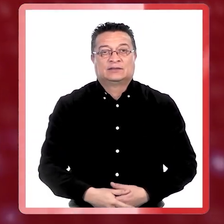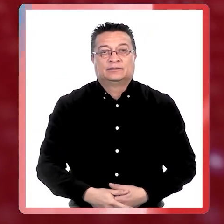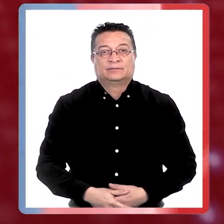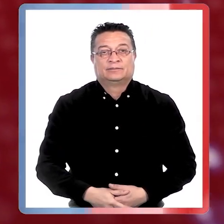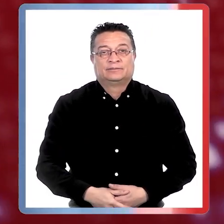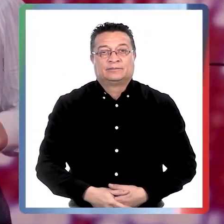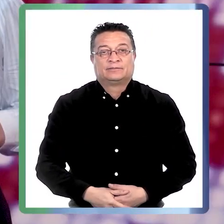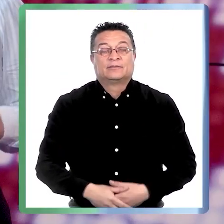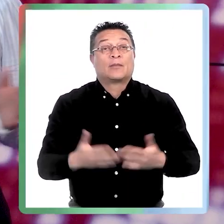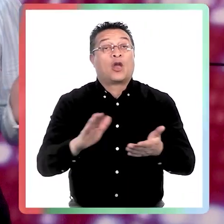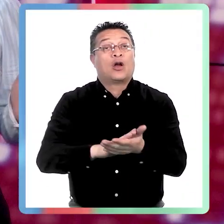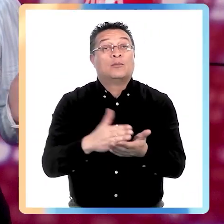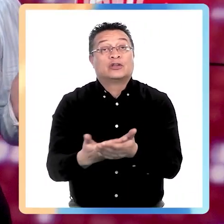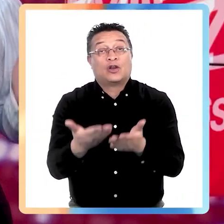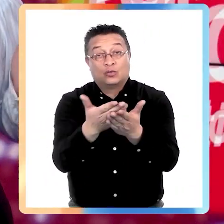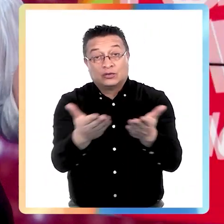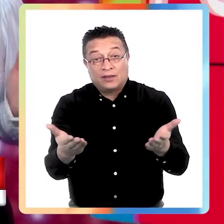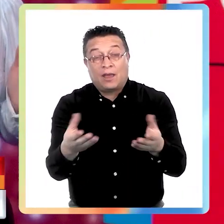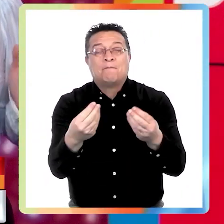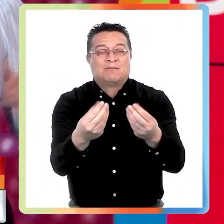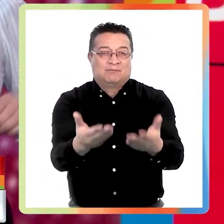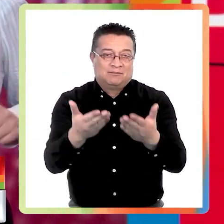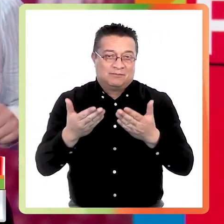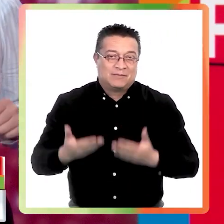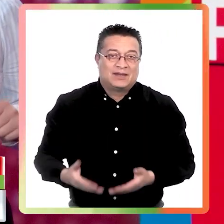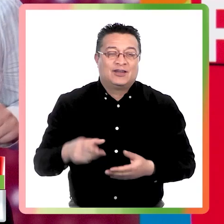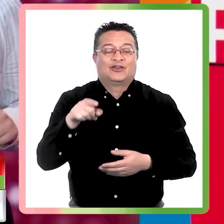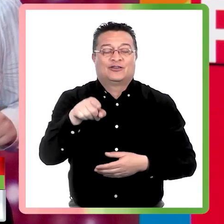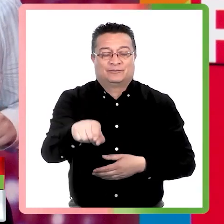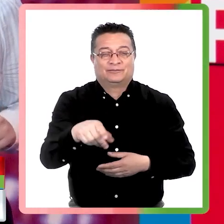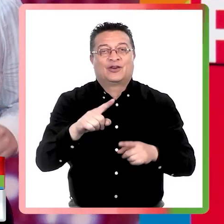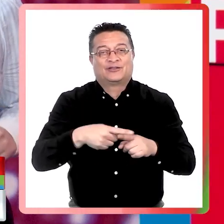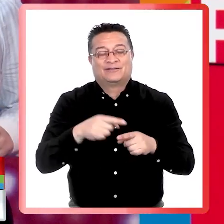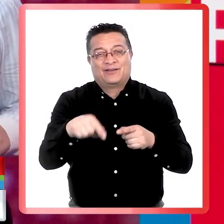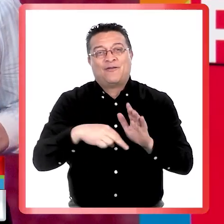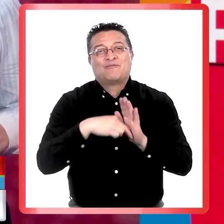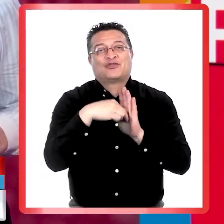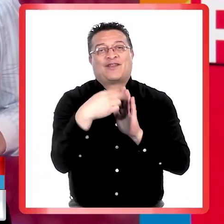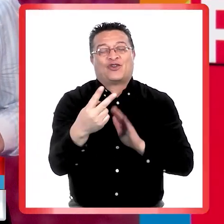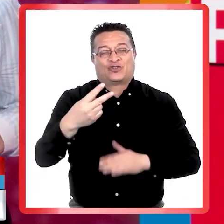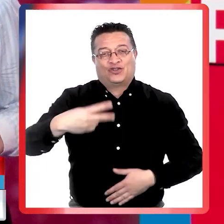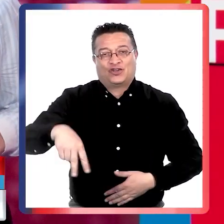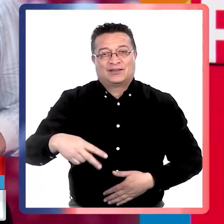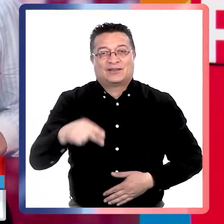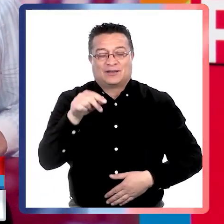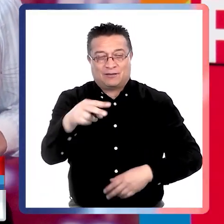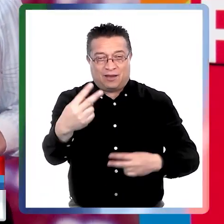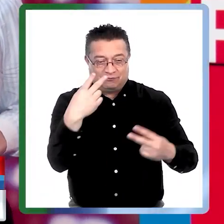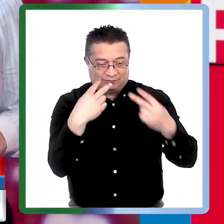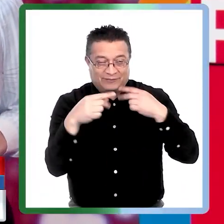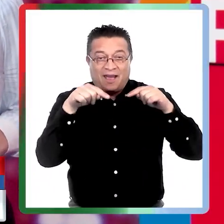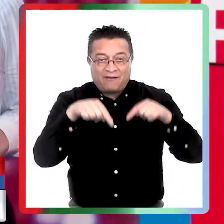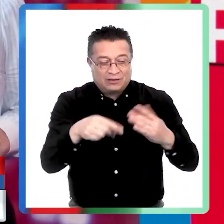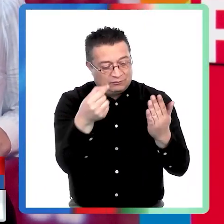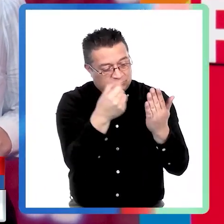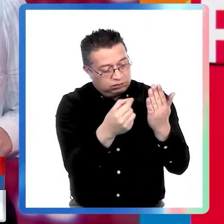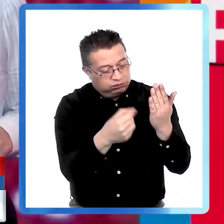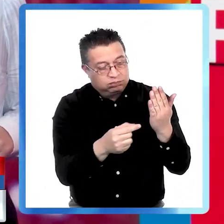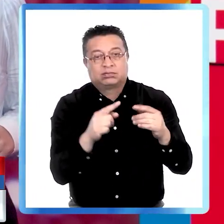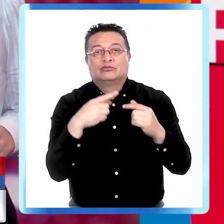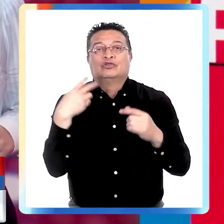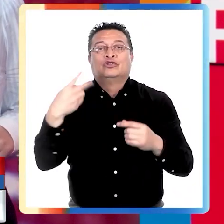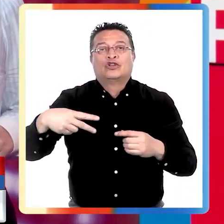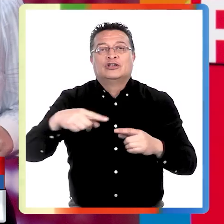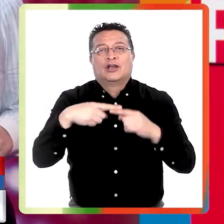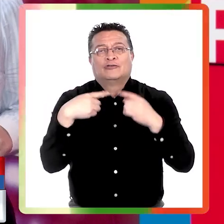Noticias. ¿Cómo están ustedes? Sean muy bienvenidos y bienvenidas a una nueva edición de Portavoz Noticias. Acompáñennos a una nueva revisión de